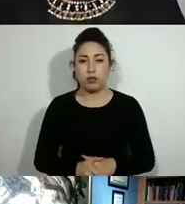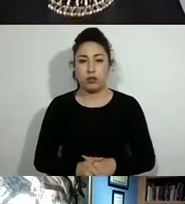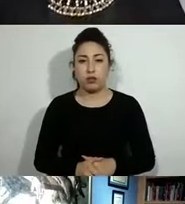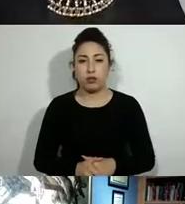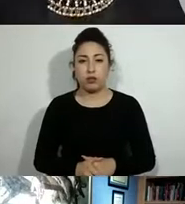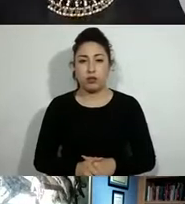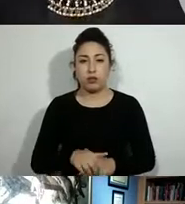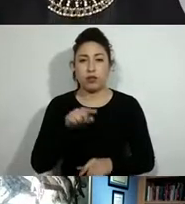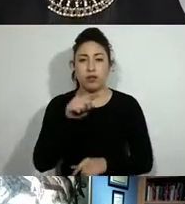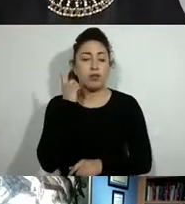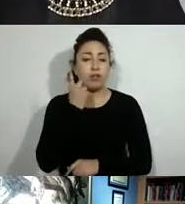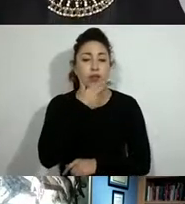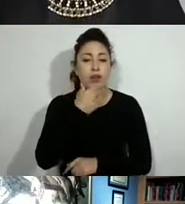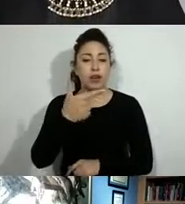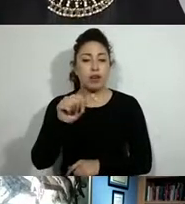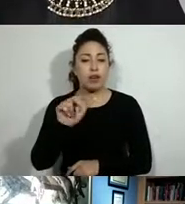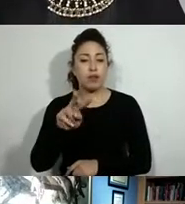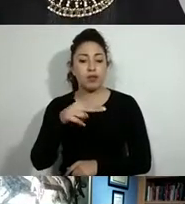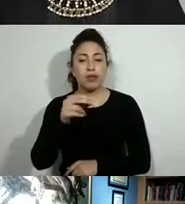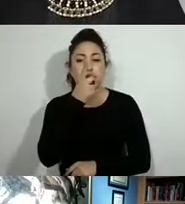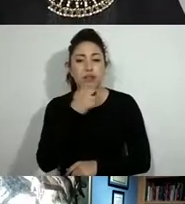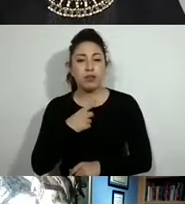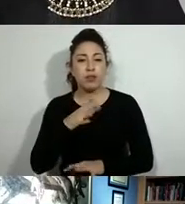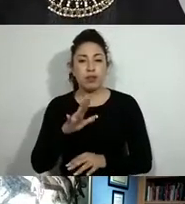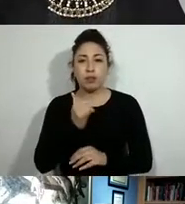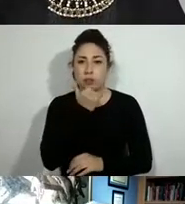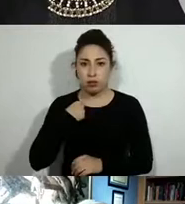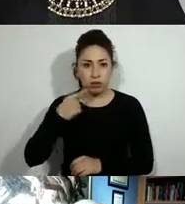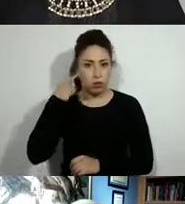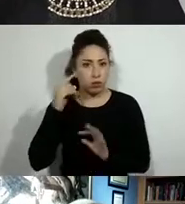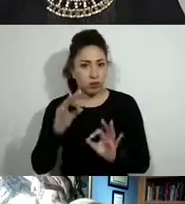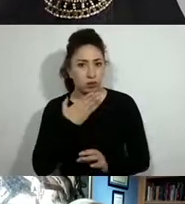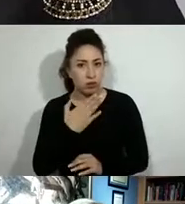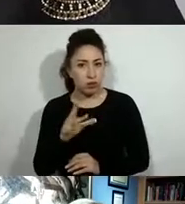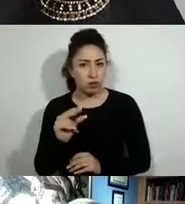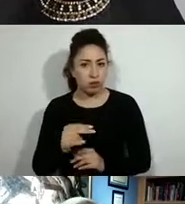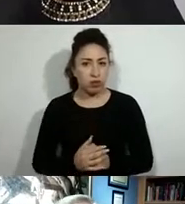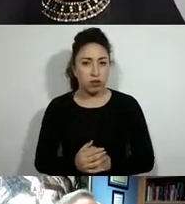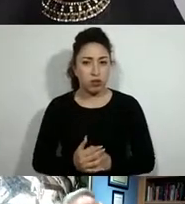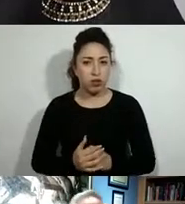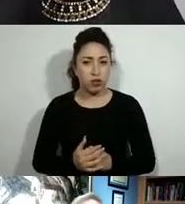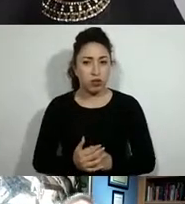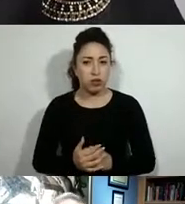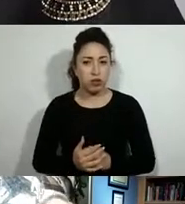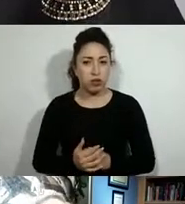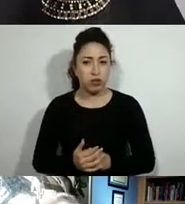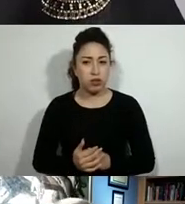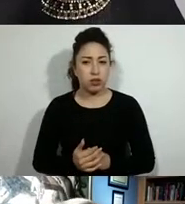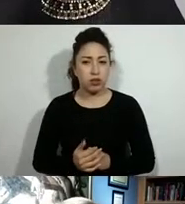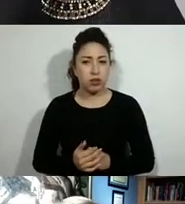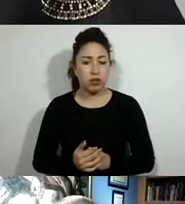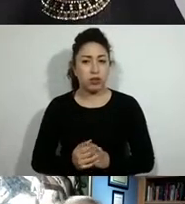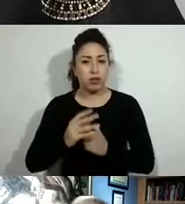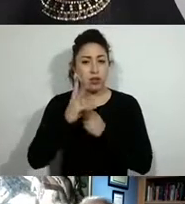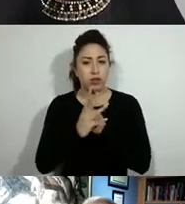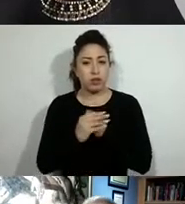Sí, diputado Gaviño. Muchas gracias. ¿No se escucha bien? ¿Se escucha bien? Gracias, con su permiso.